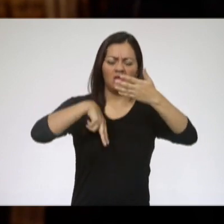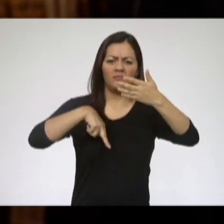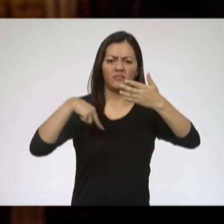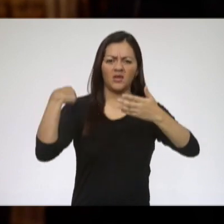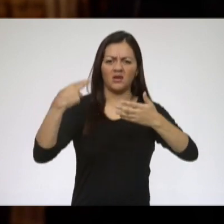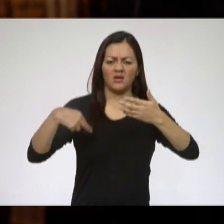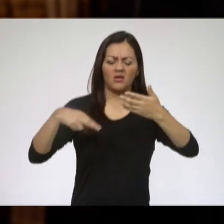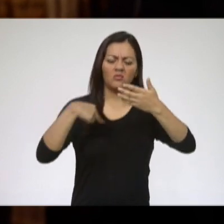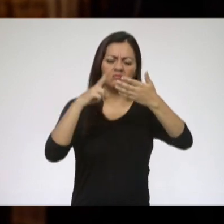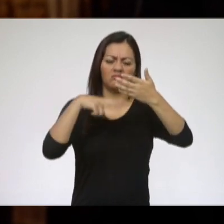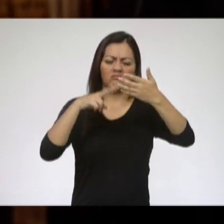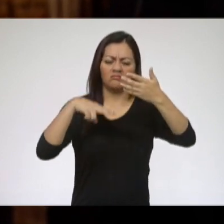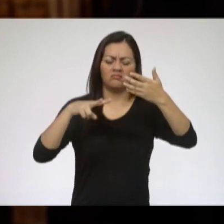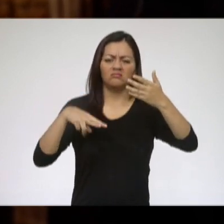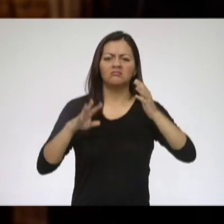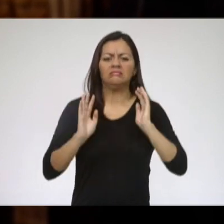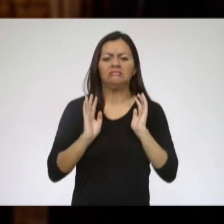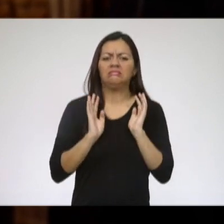eso. Entonces,